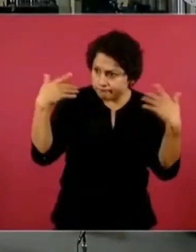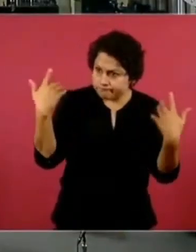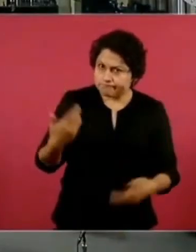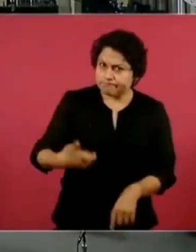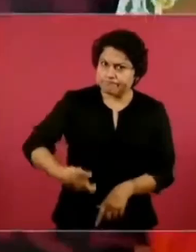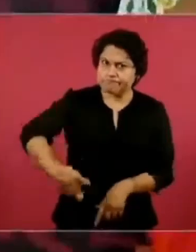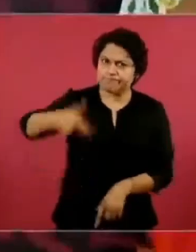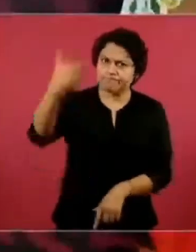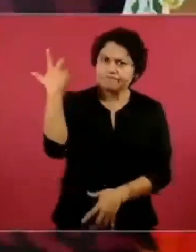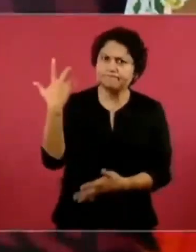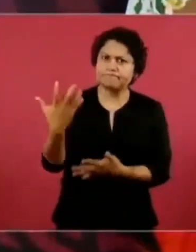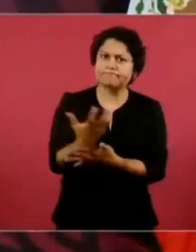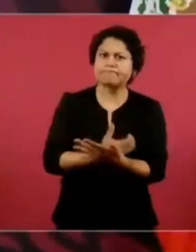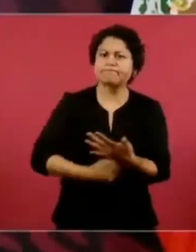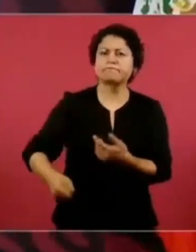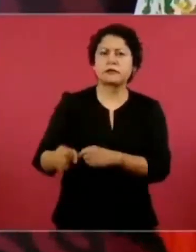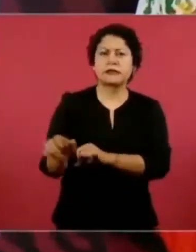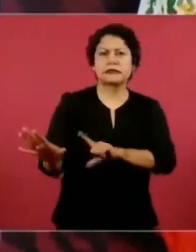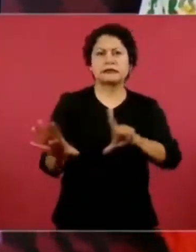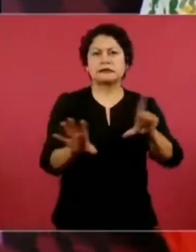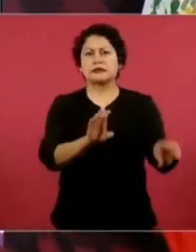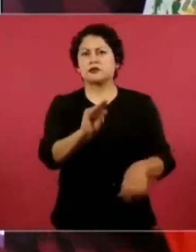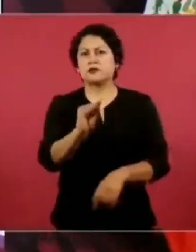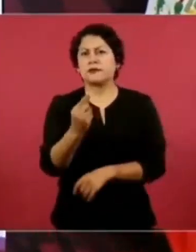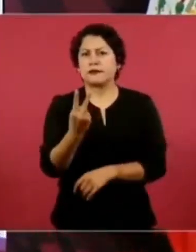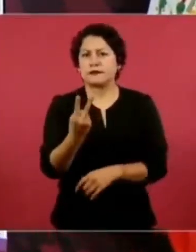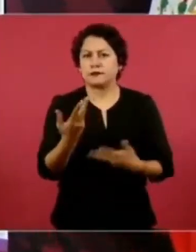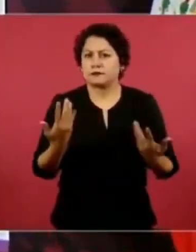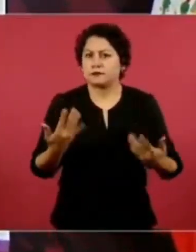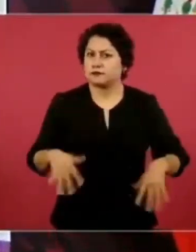792. Te rayan esto, ¿no?